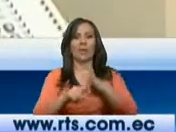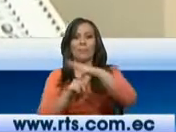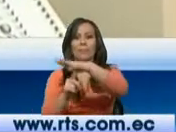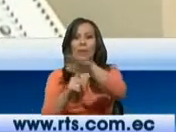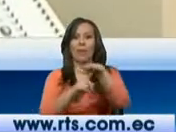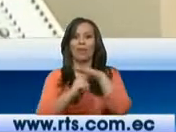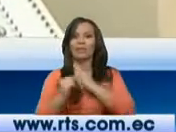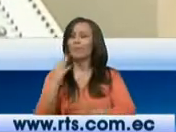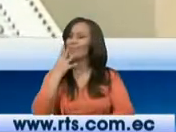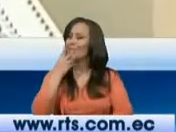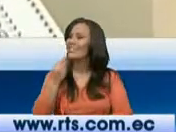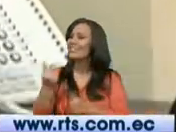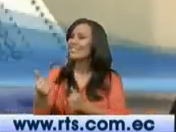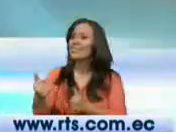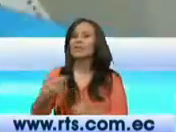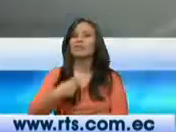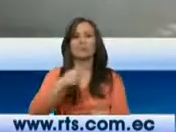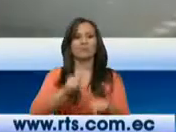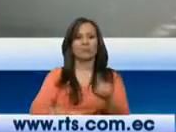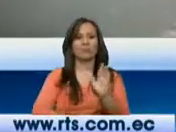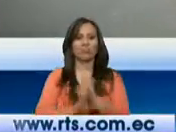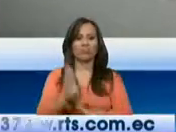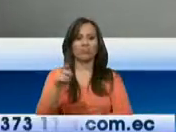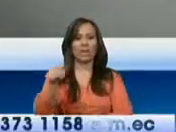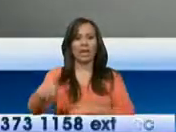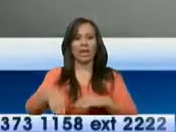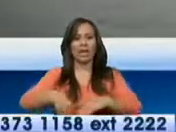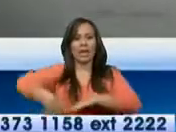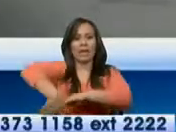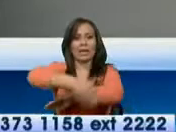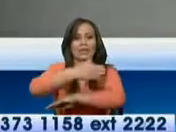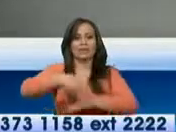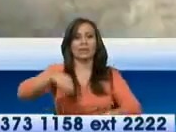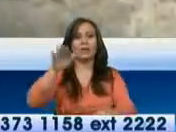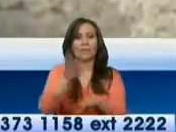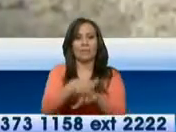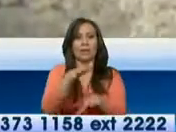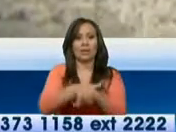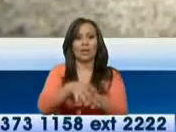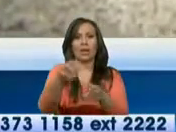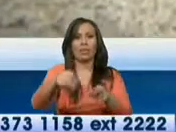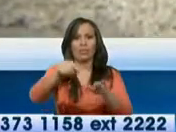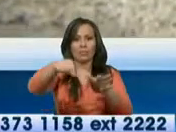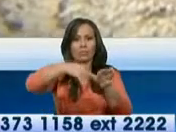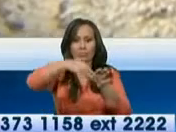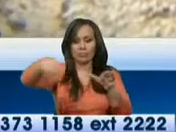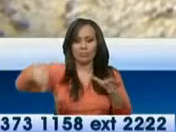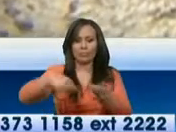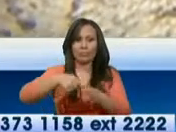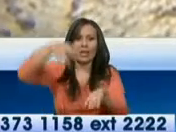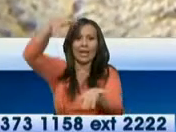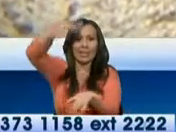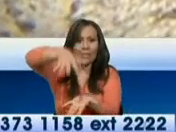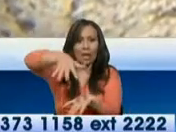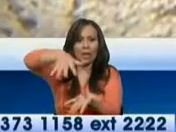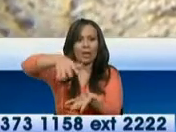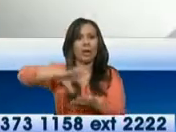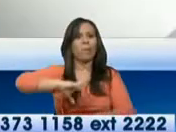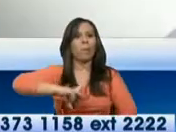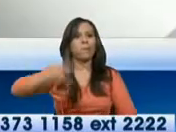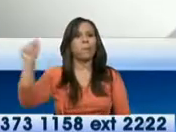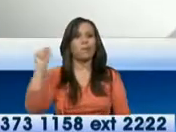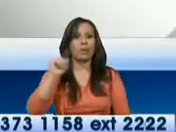¿no? O sea que no nos salvamos de nada. En Avenida Machala solo quedan las huellas de los tachos de basura de acero inoxidable que